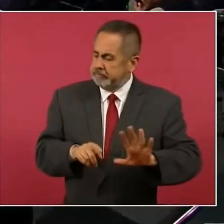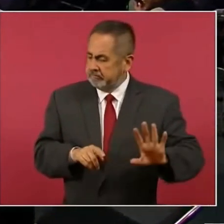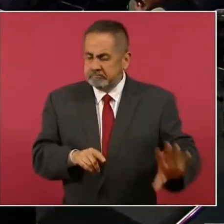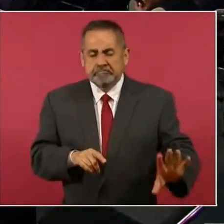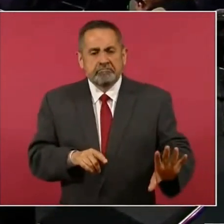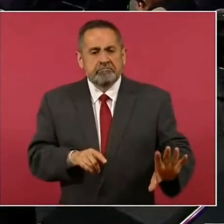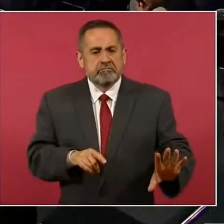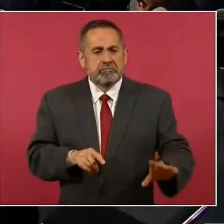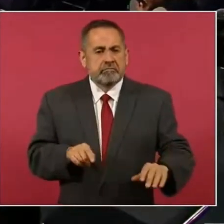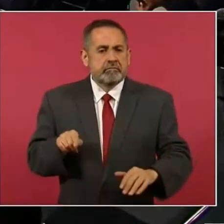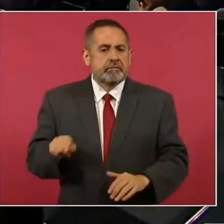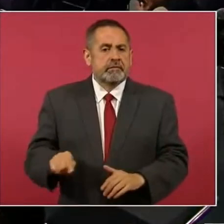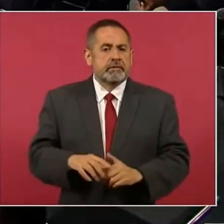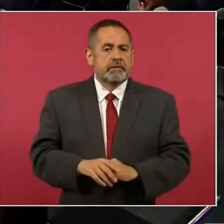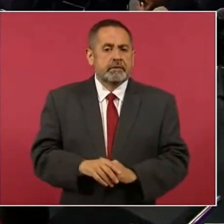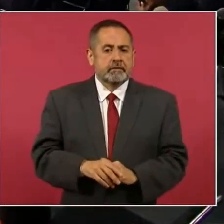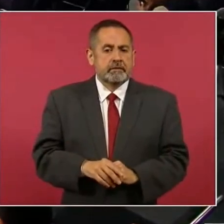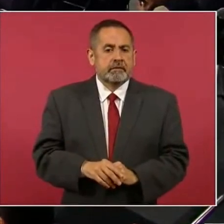y